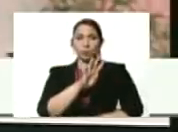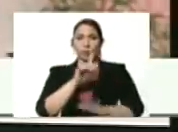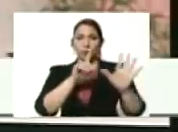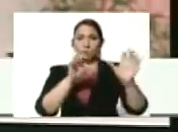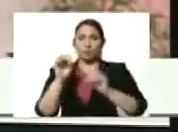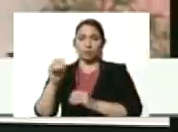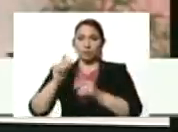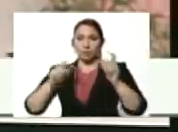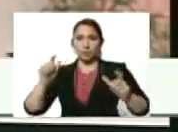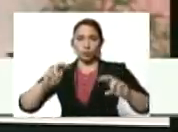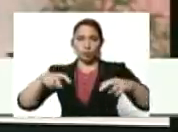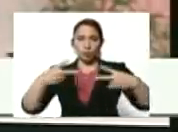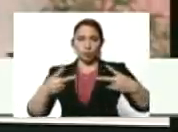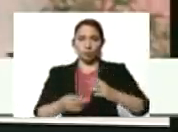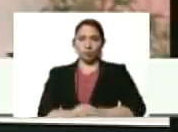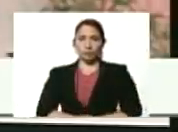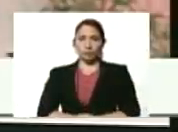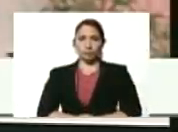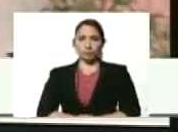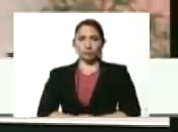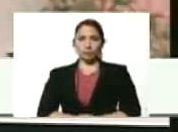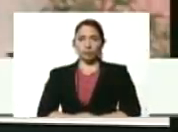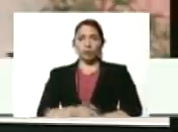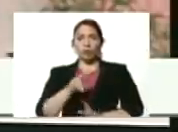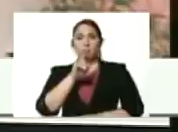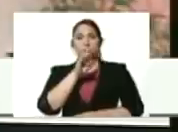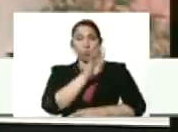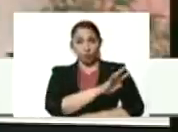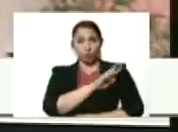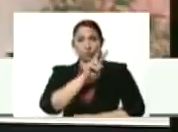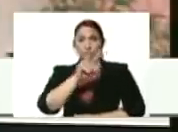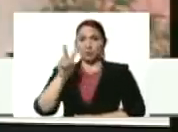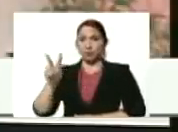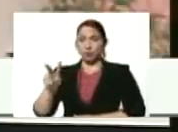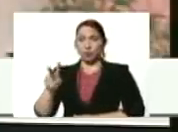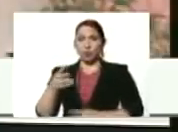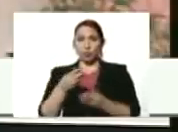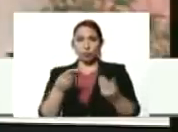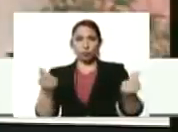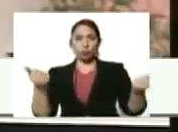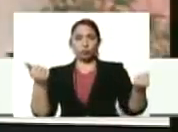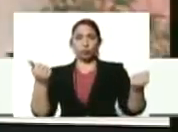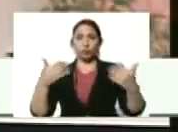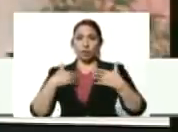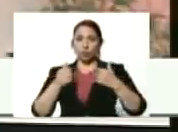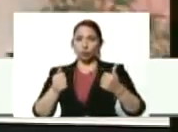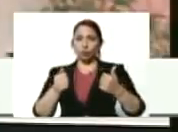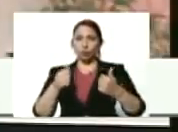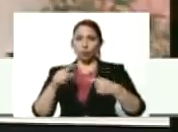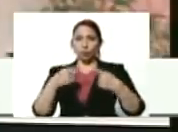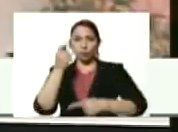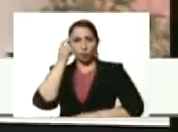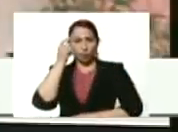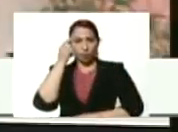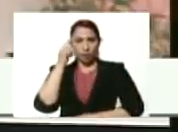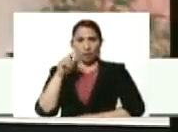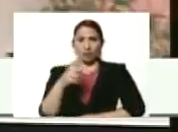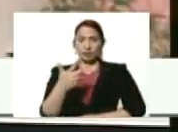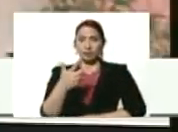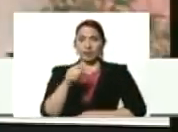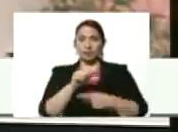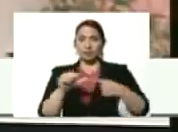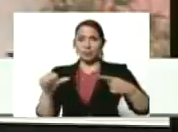460 casos nuevos y 422 recuperados por día como promedio. Desde la tercera semana de